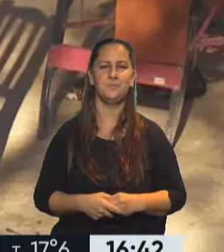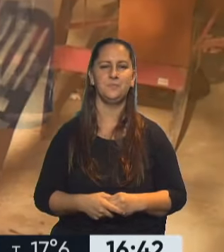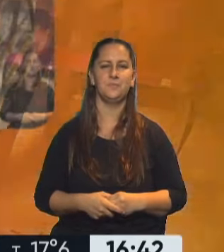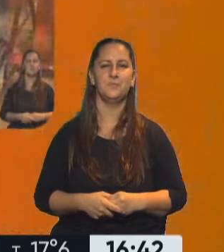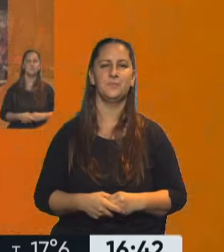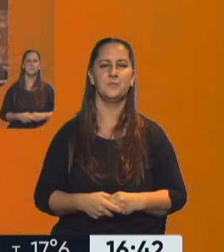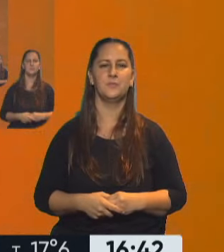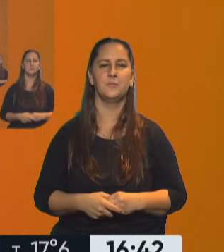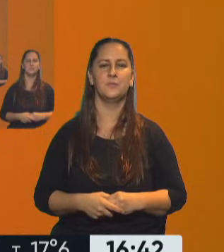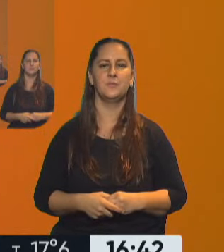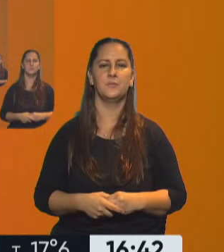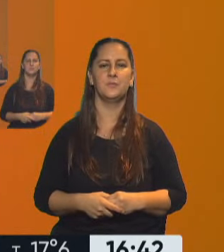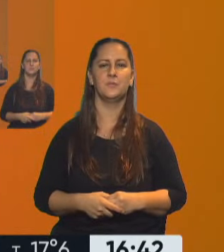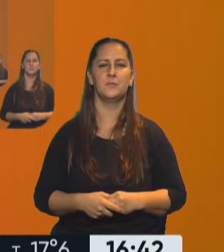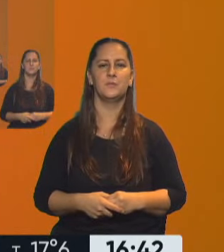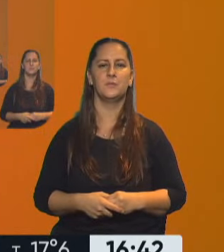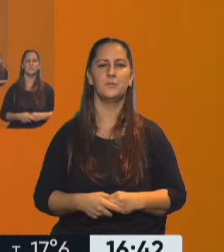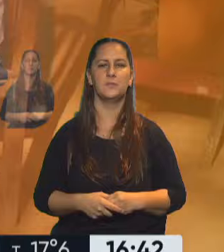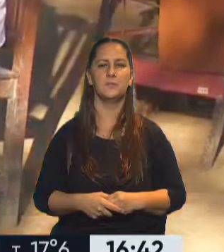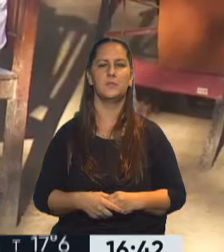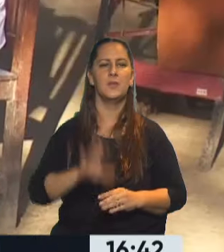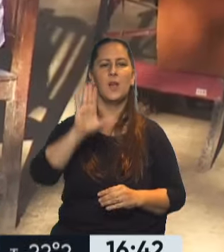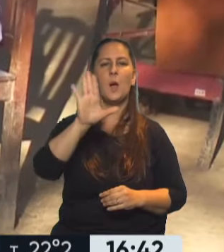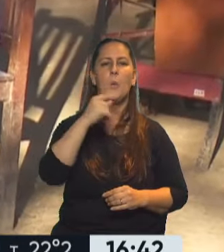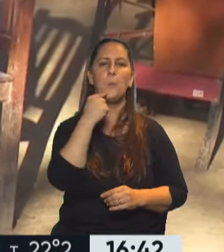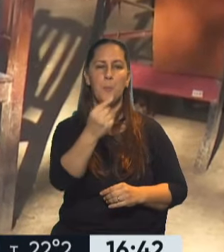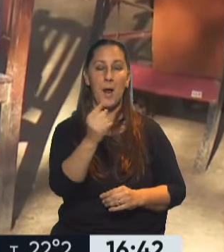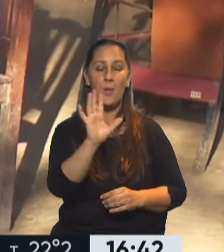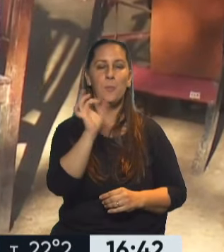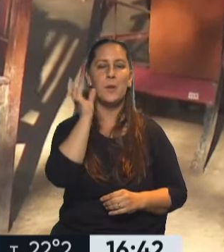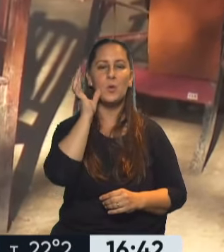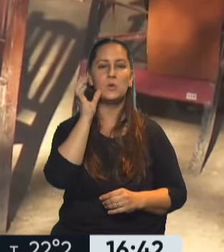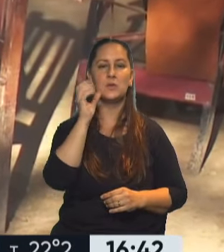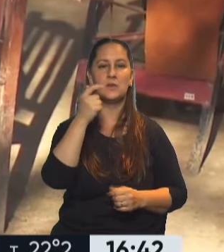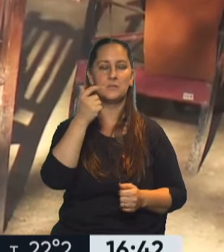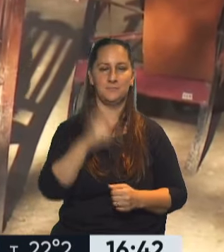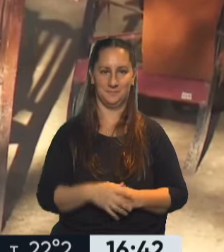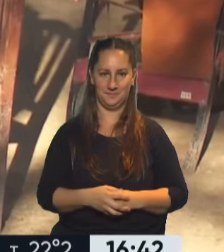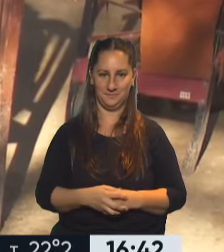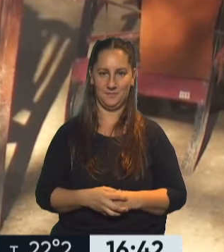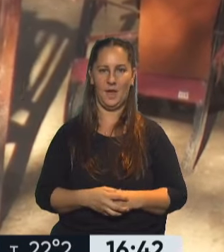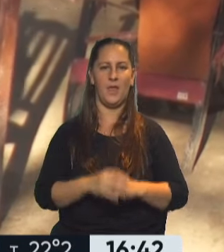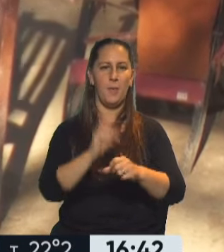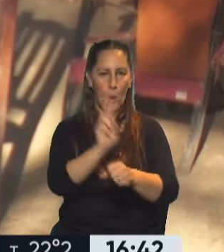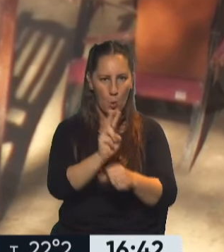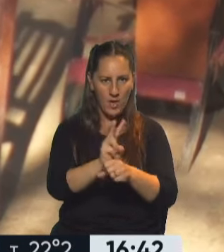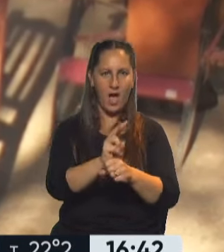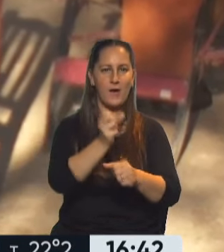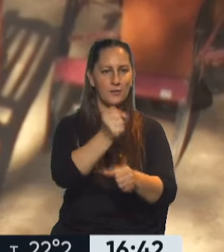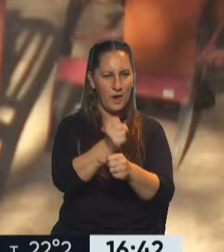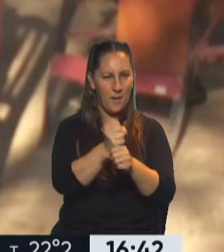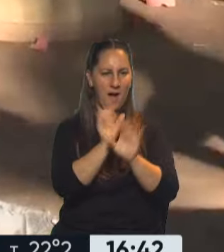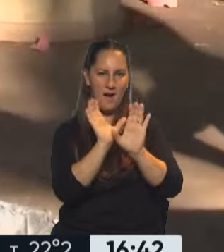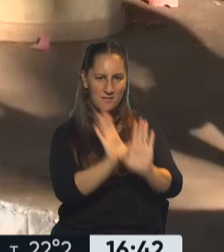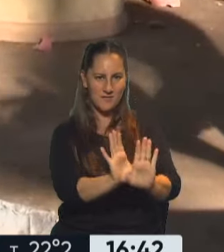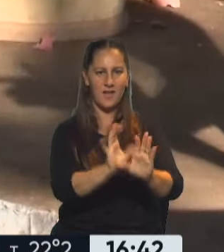tronco de ceibo. Perdón, tengo una intriga. Lleva, digo, trabajarlo, estacionarlo. O sea, acá ya lo vemos con la